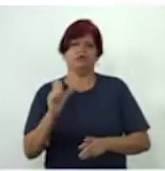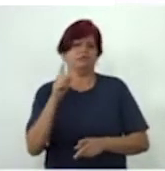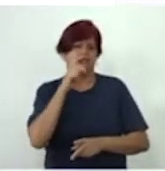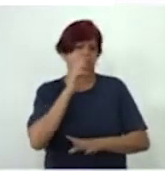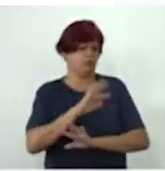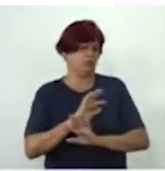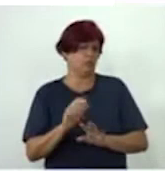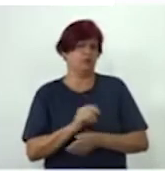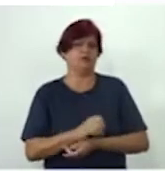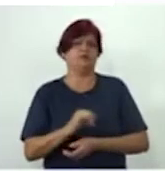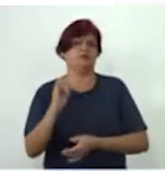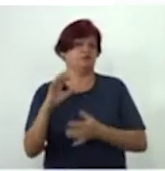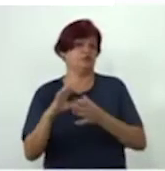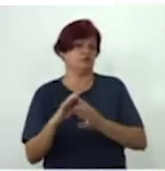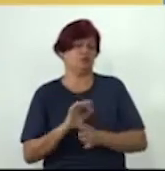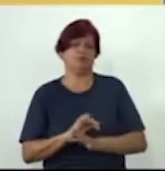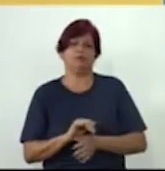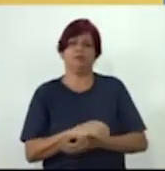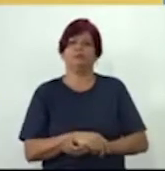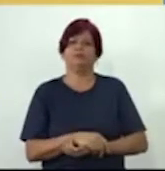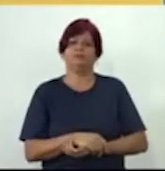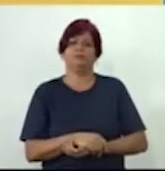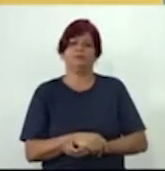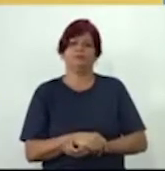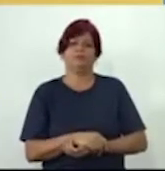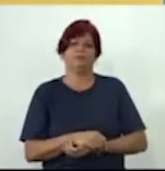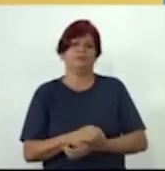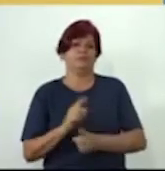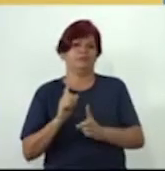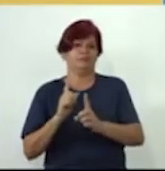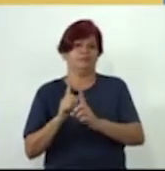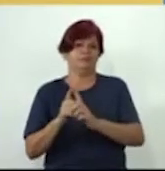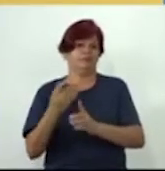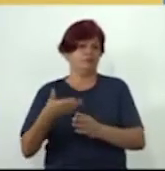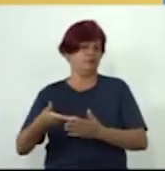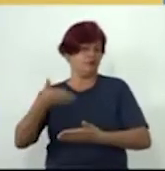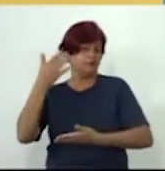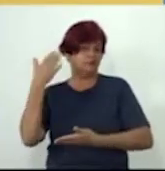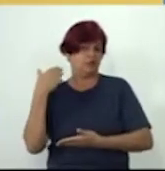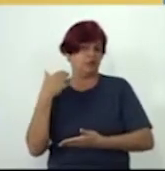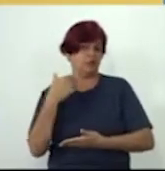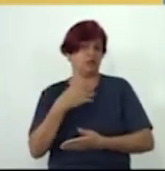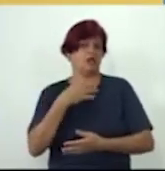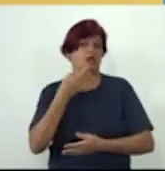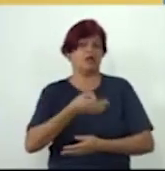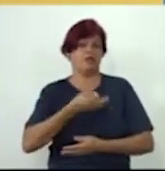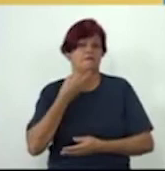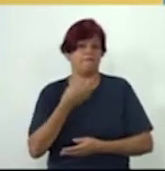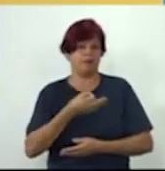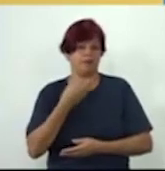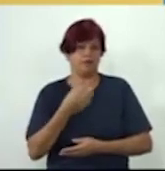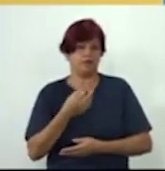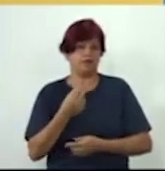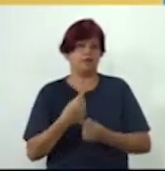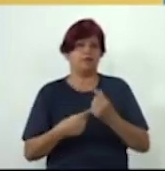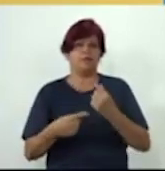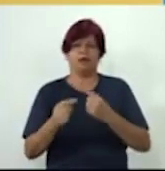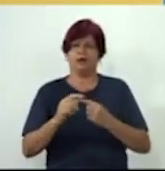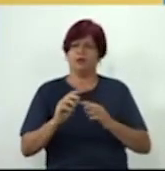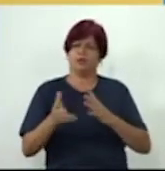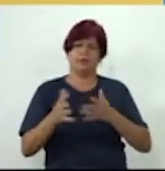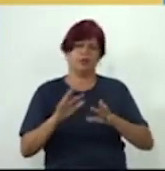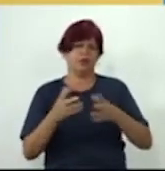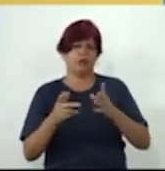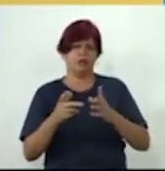Naturales, sexto grado. En el encuentro anterior, nosotros hacíamos referencia a algunas regularidades que se